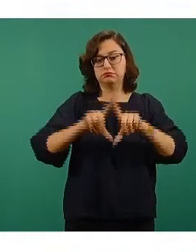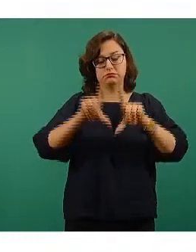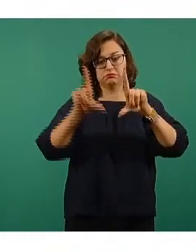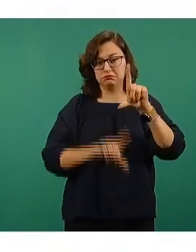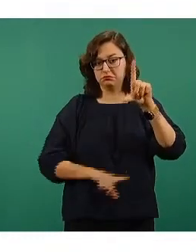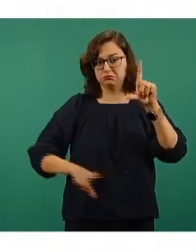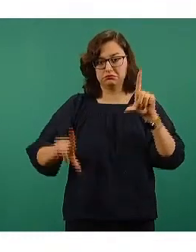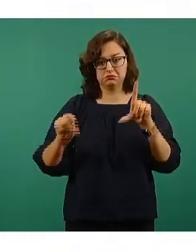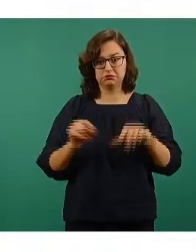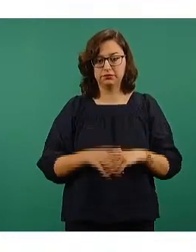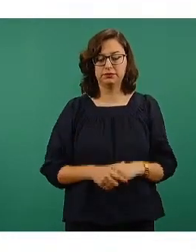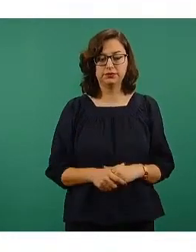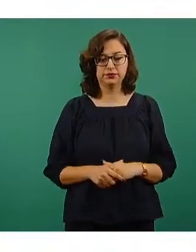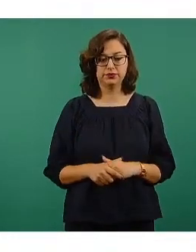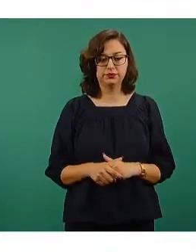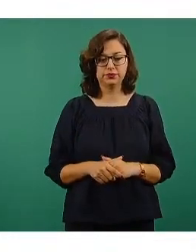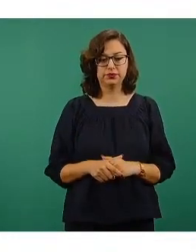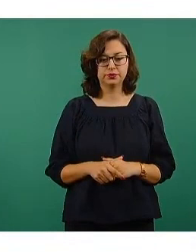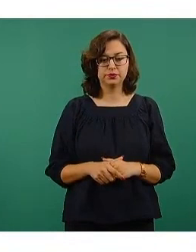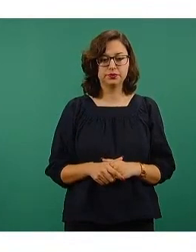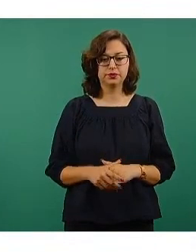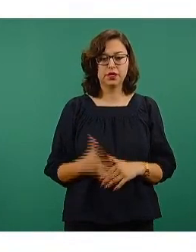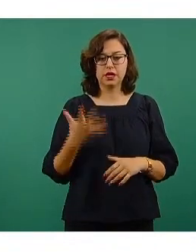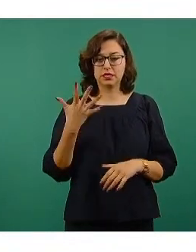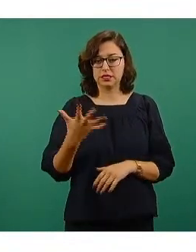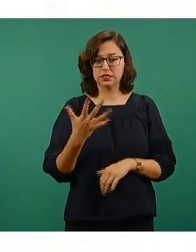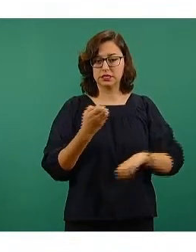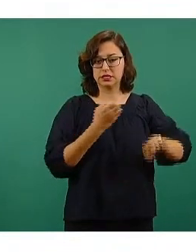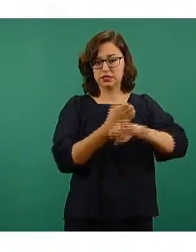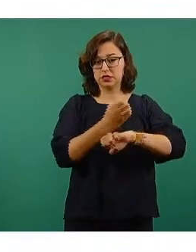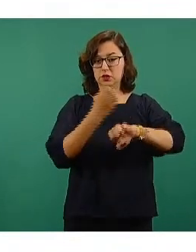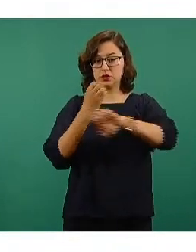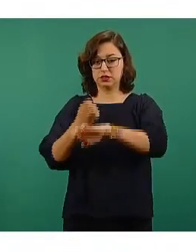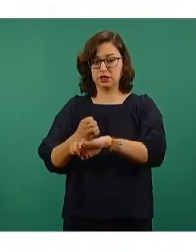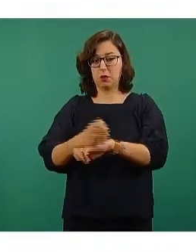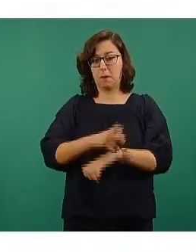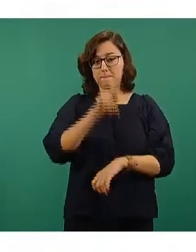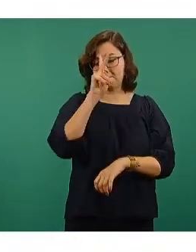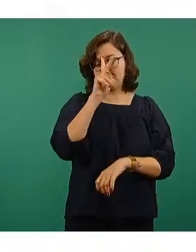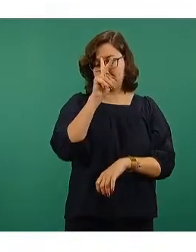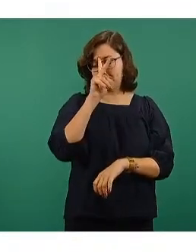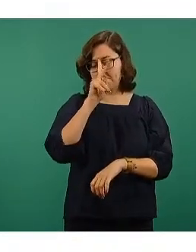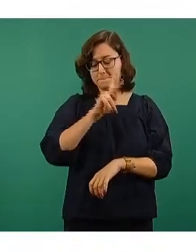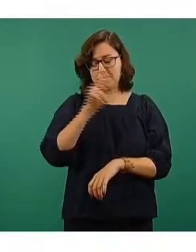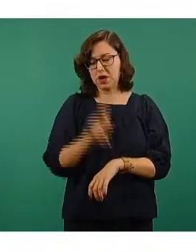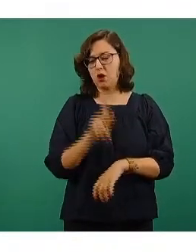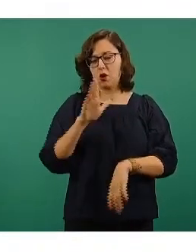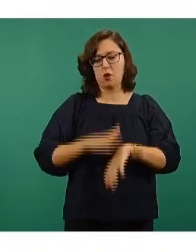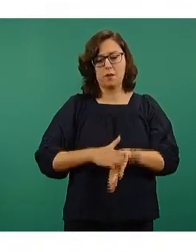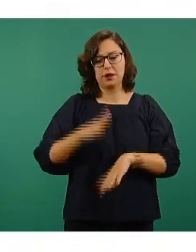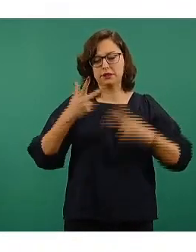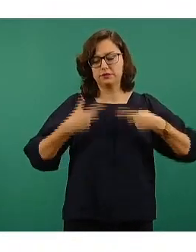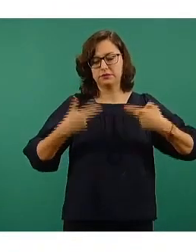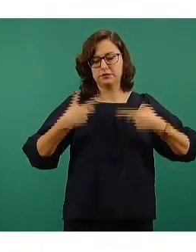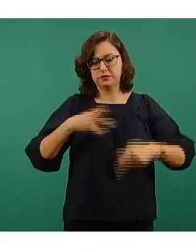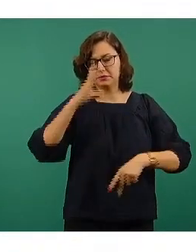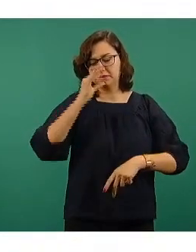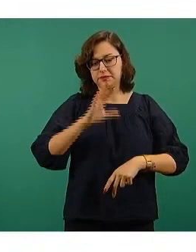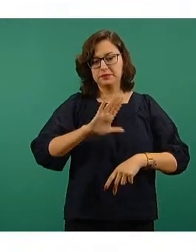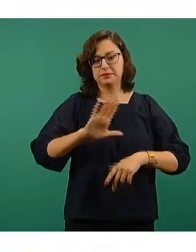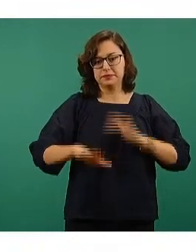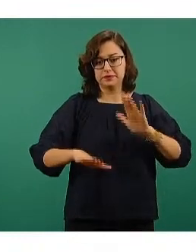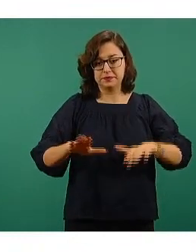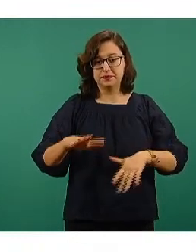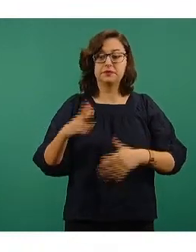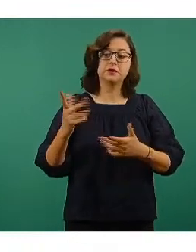en toda la República, en los 5 estados que han tenido mayor número de folios aprobados y que